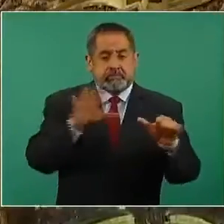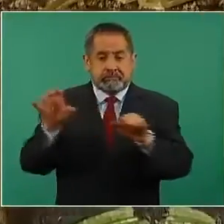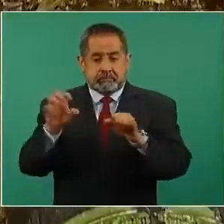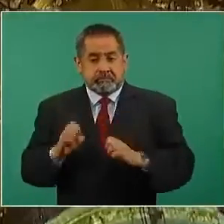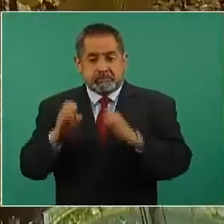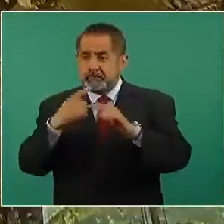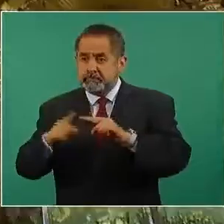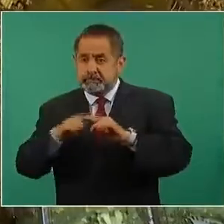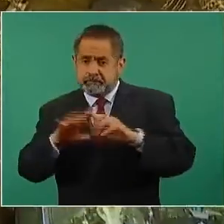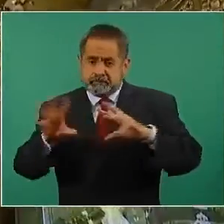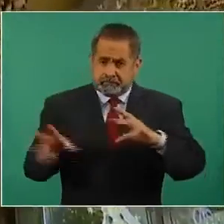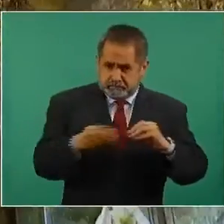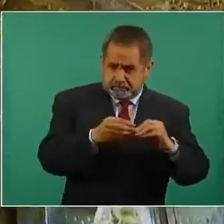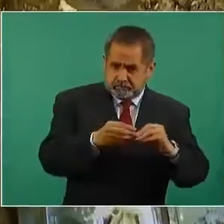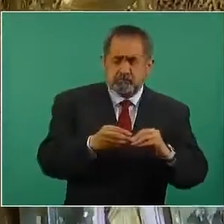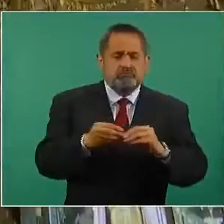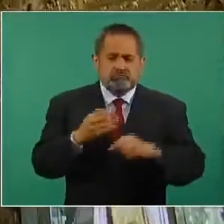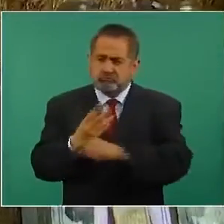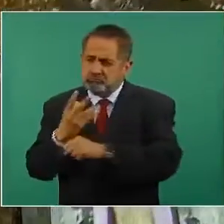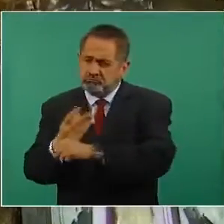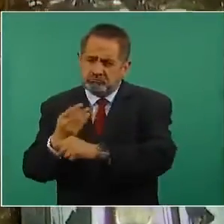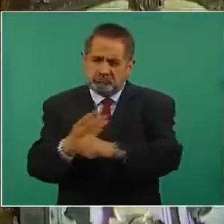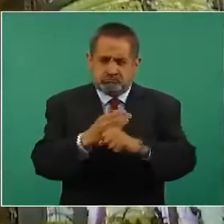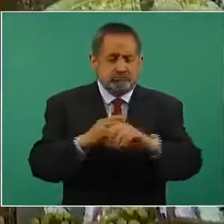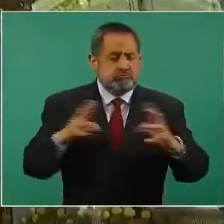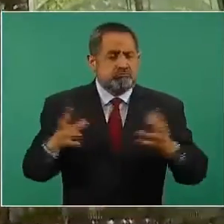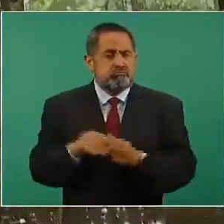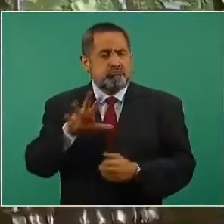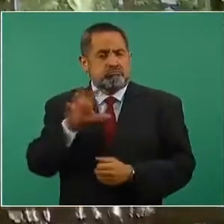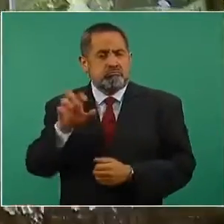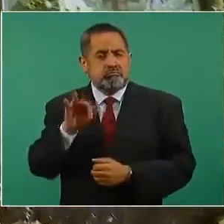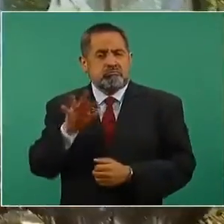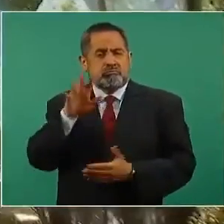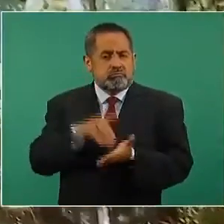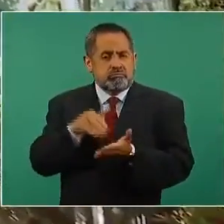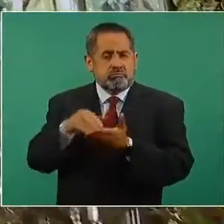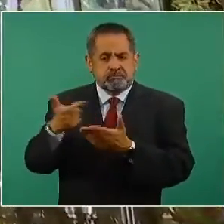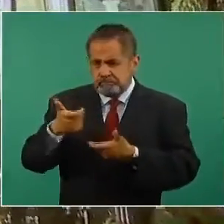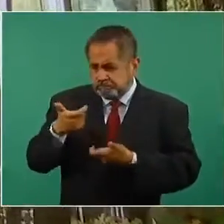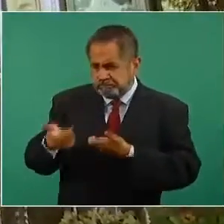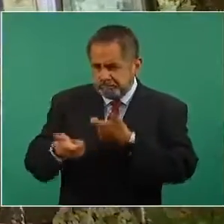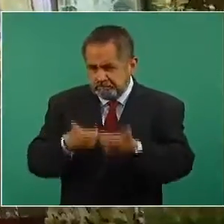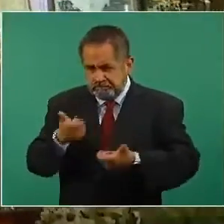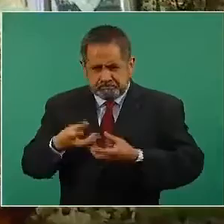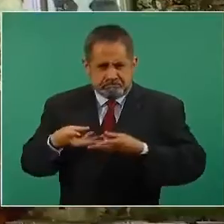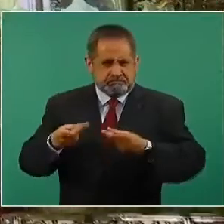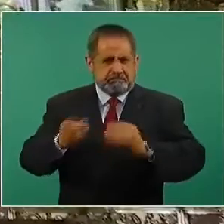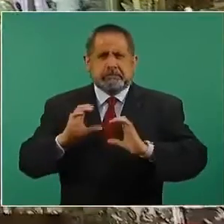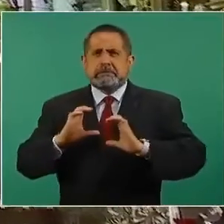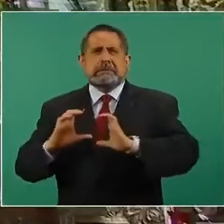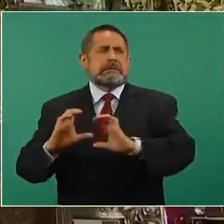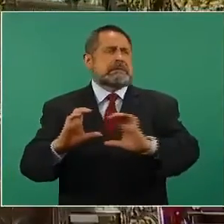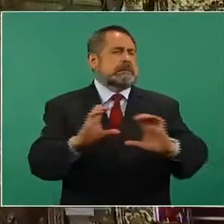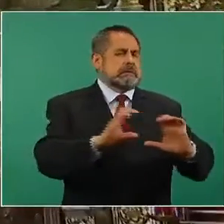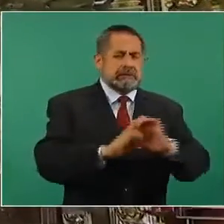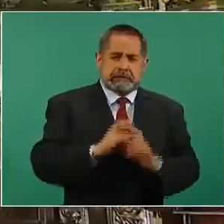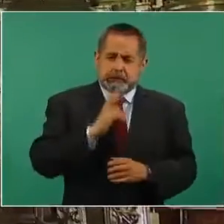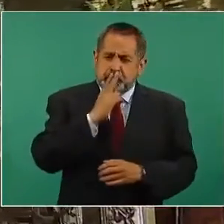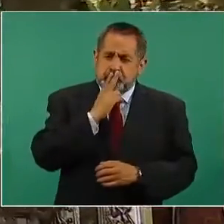programa. Con una inversión superior a los 544 millones de pesos, ha sido posible restaurar sitios con